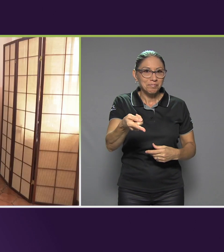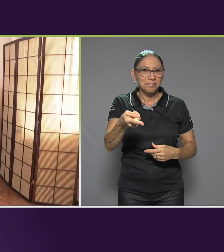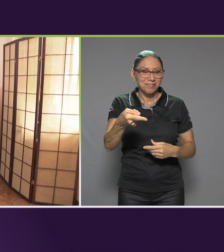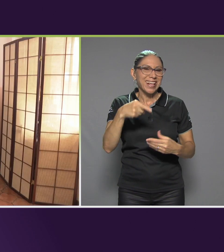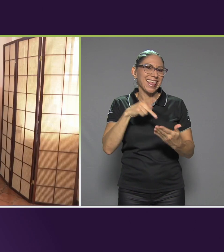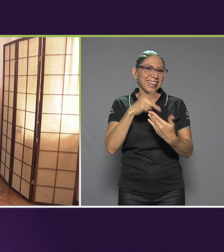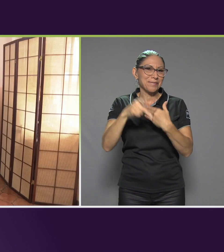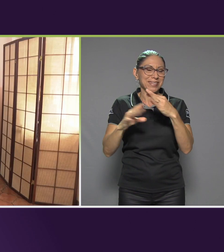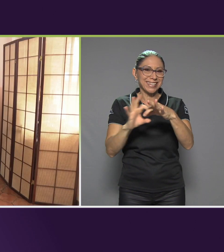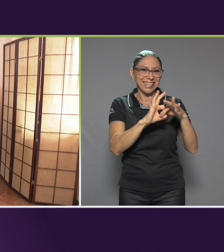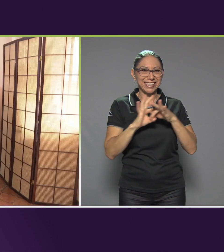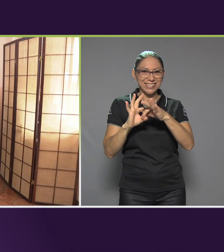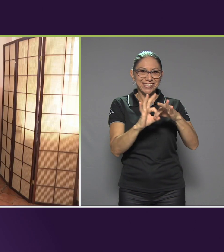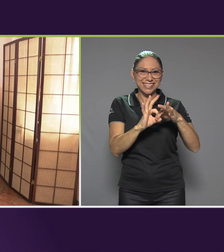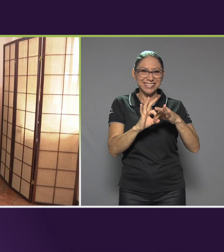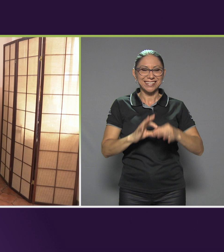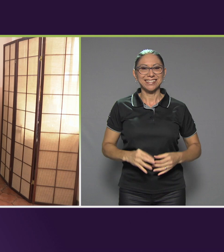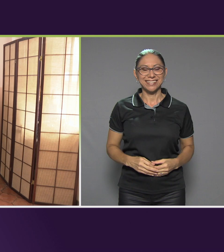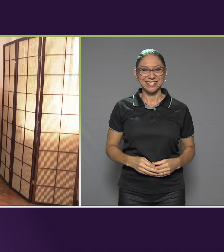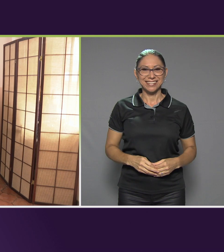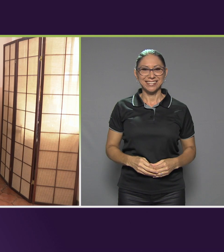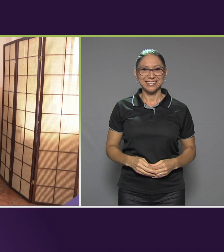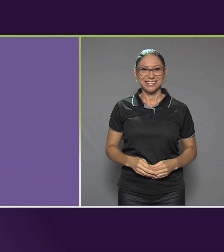de Nexos.